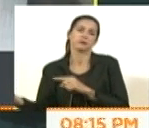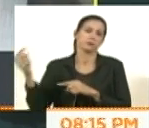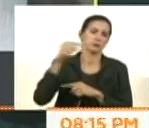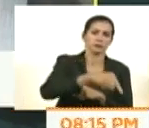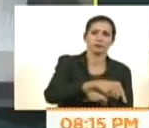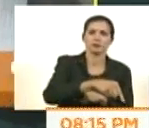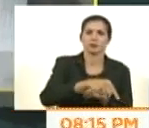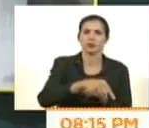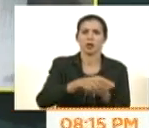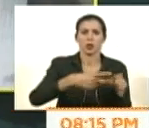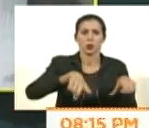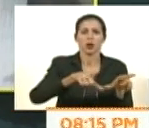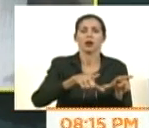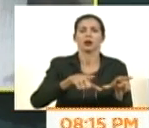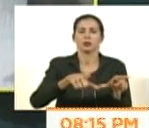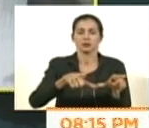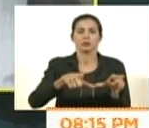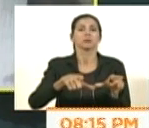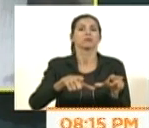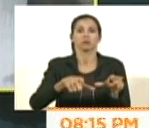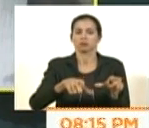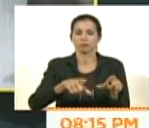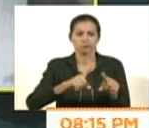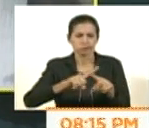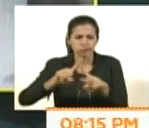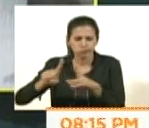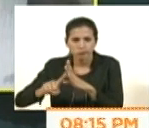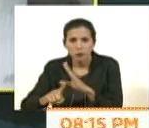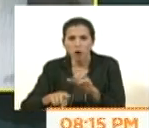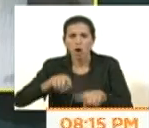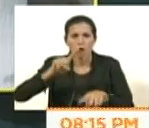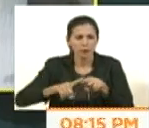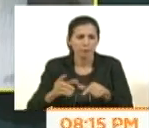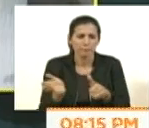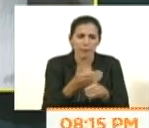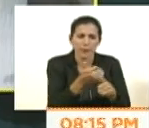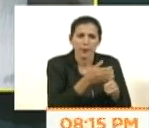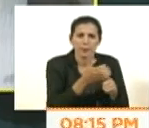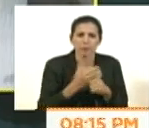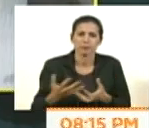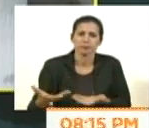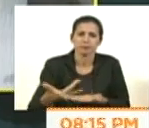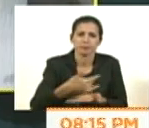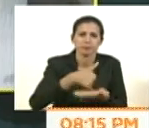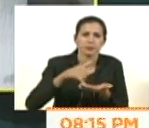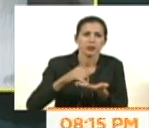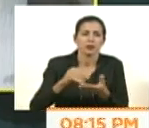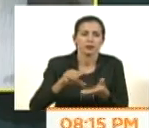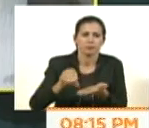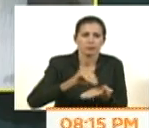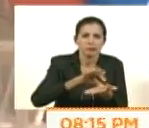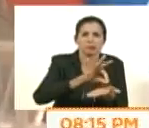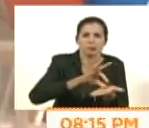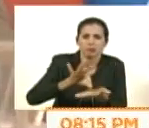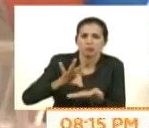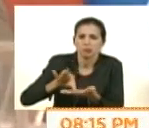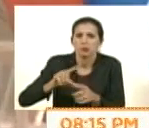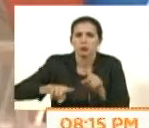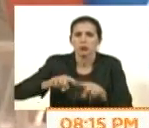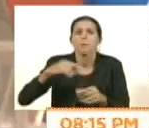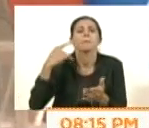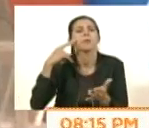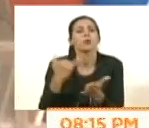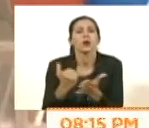tienen bastantes elementos de interés criminalístico y las inspecciones de campo de rigor. Se han